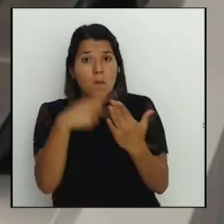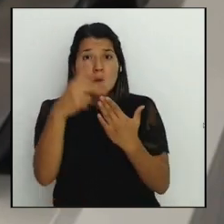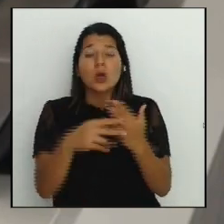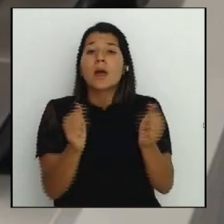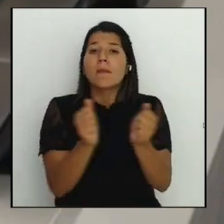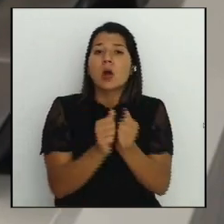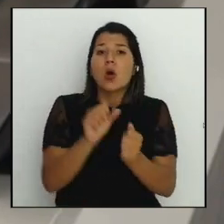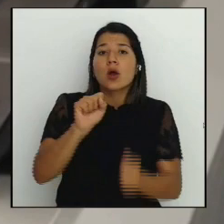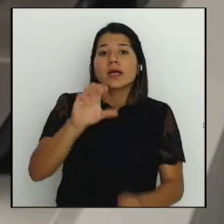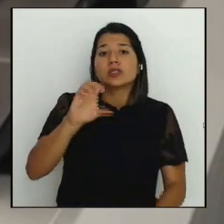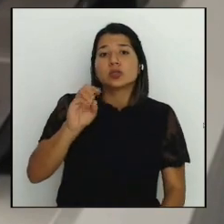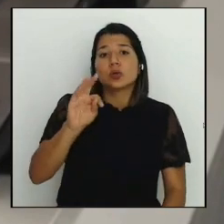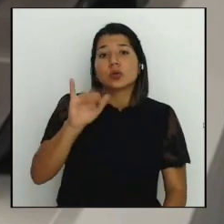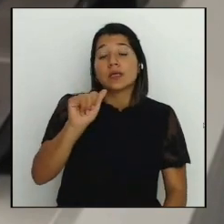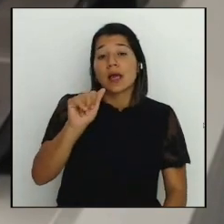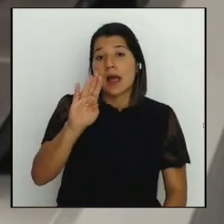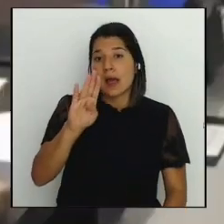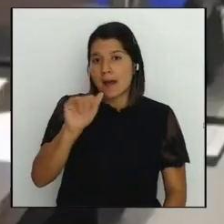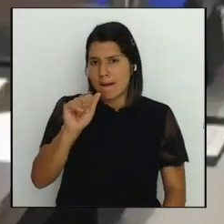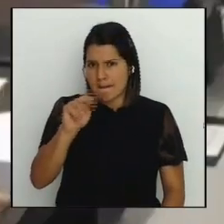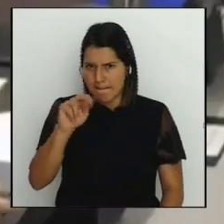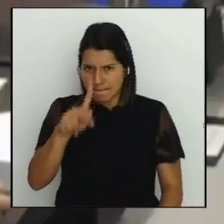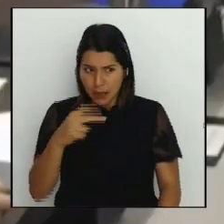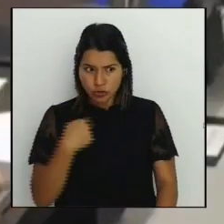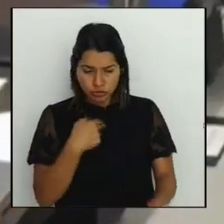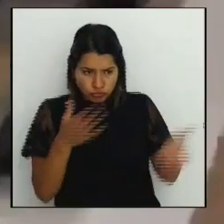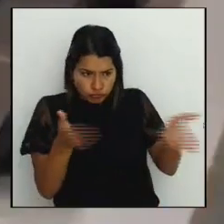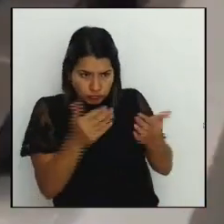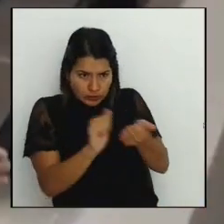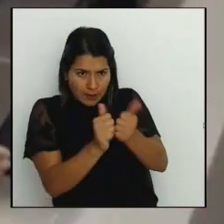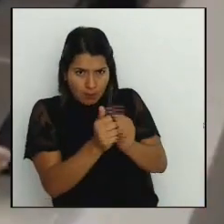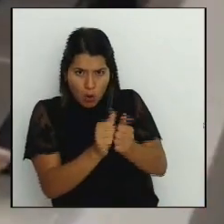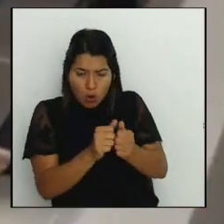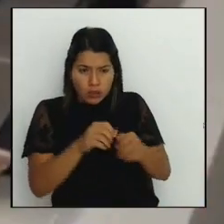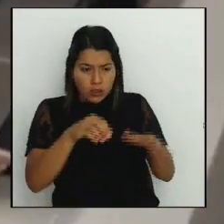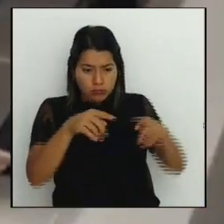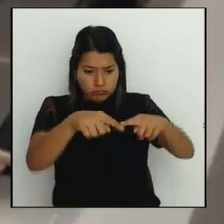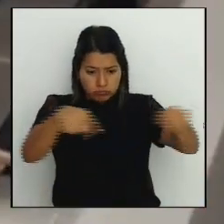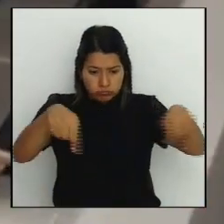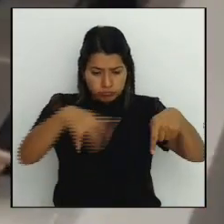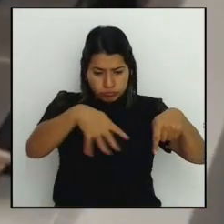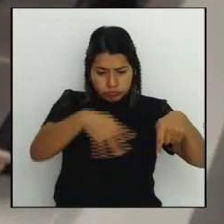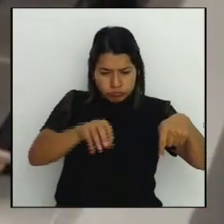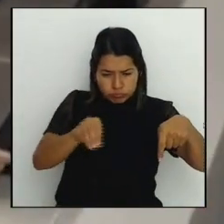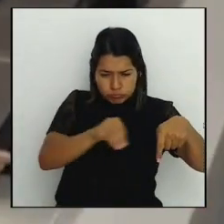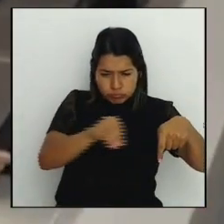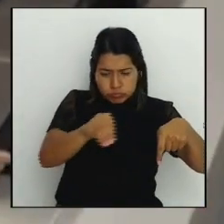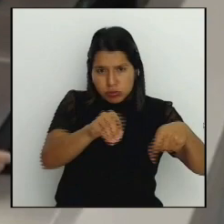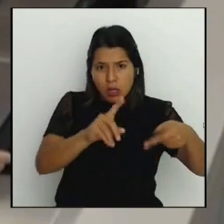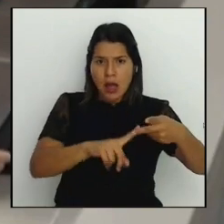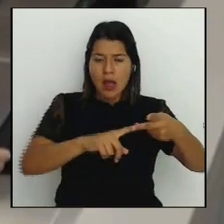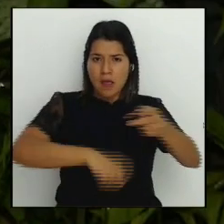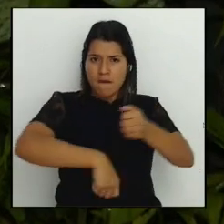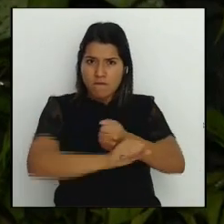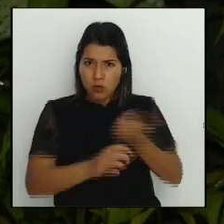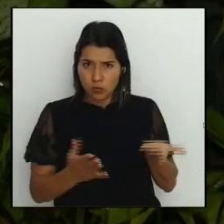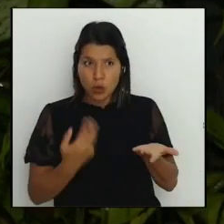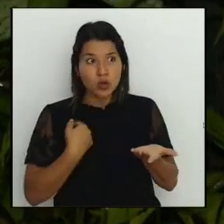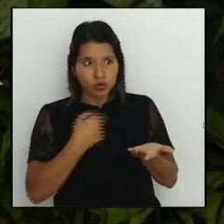ajedrez, fútbol, una serie de actividades. Es que todo eso se está desarrollando, no es que estamos nada más pidiendo